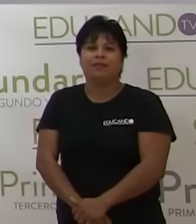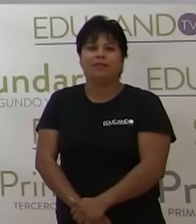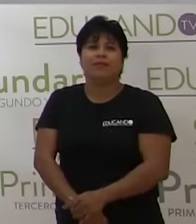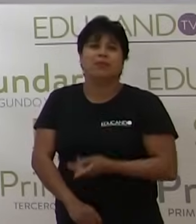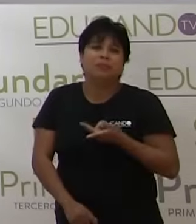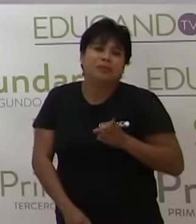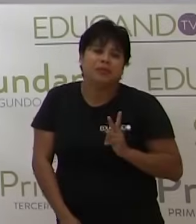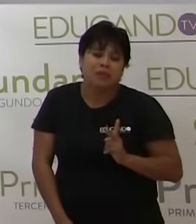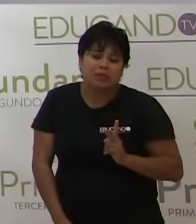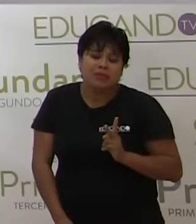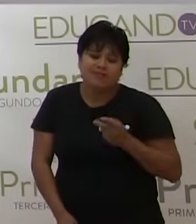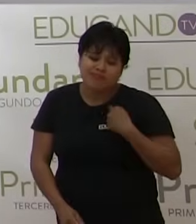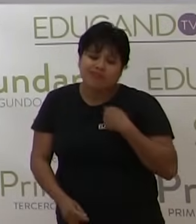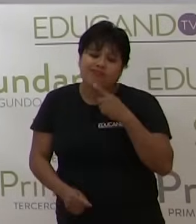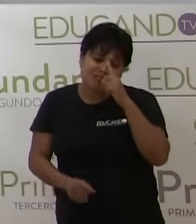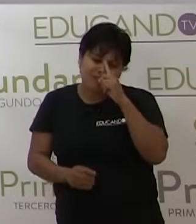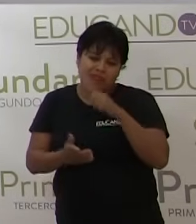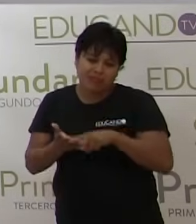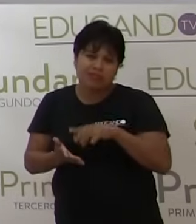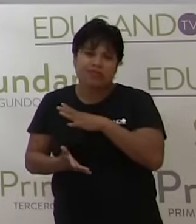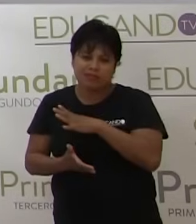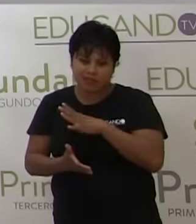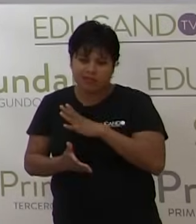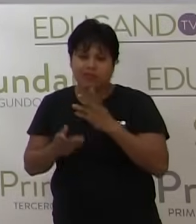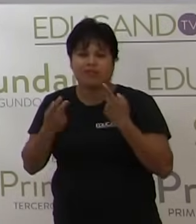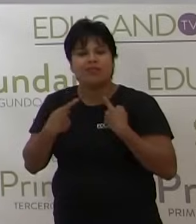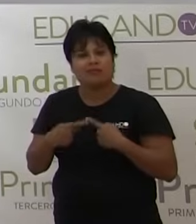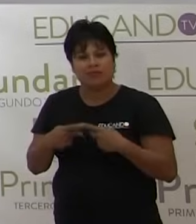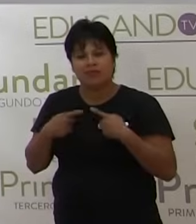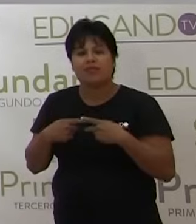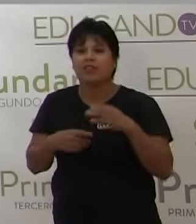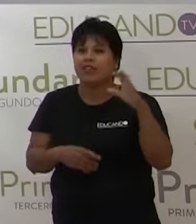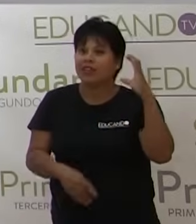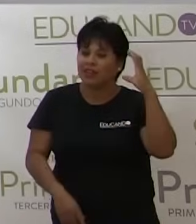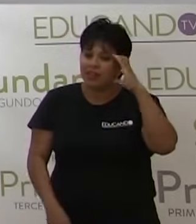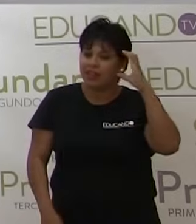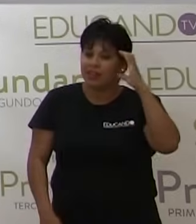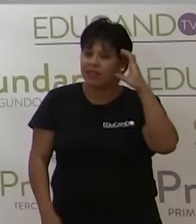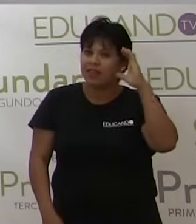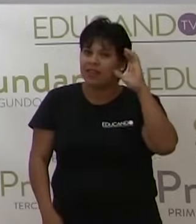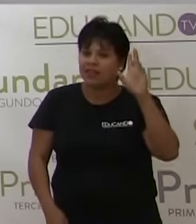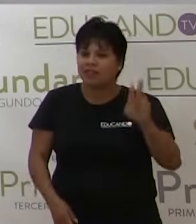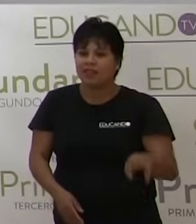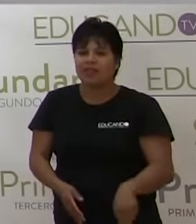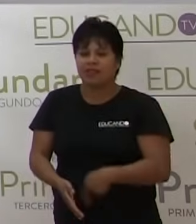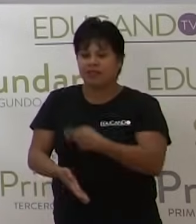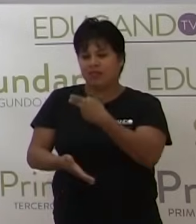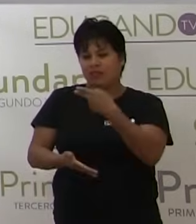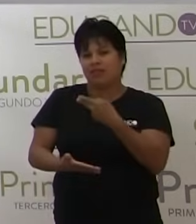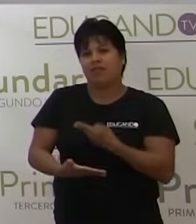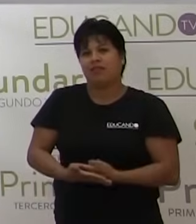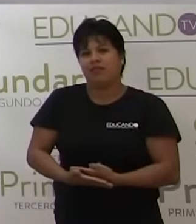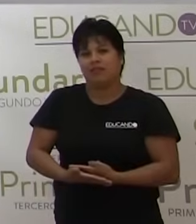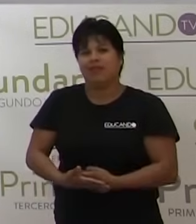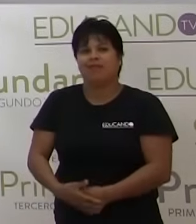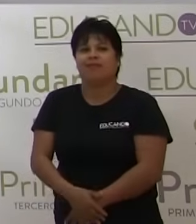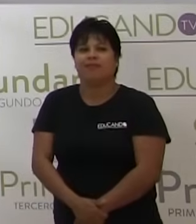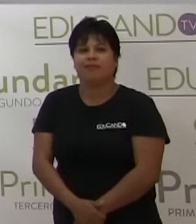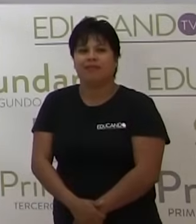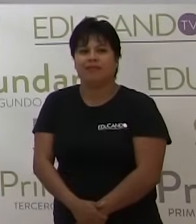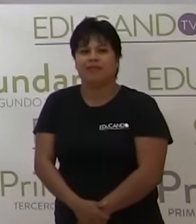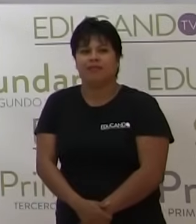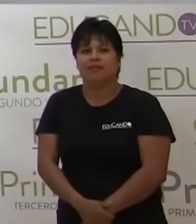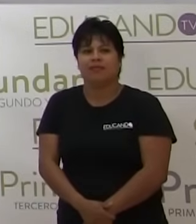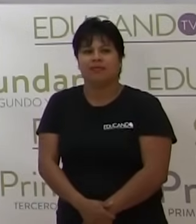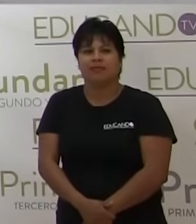pero creo que hay alguien que en la cama se habrá de quedar